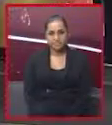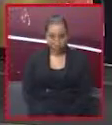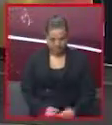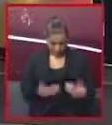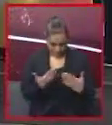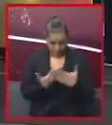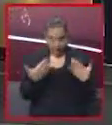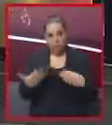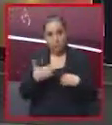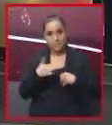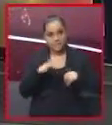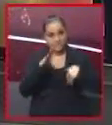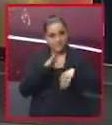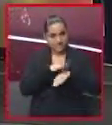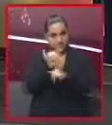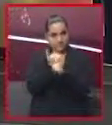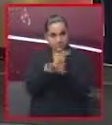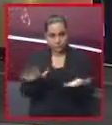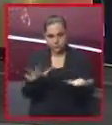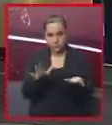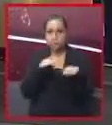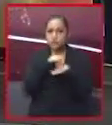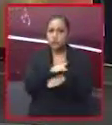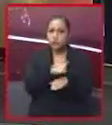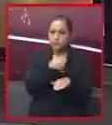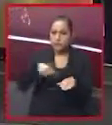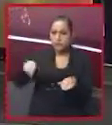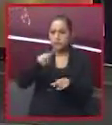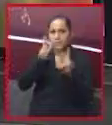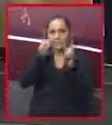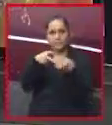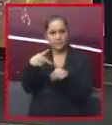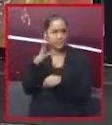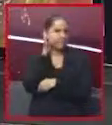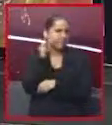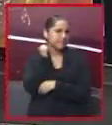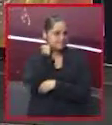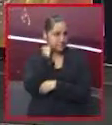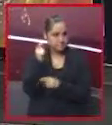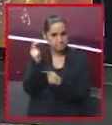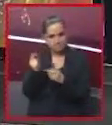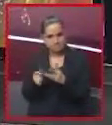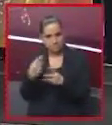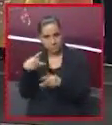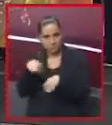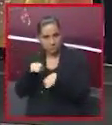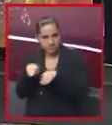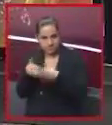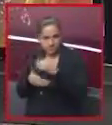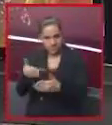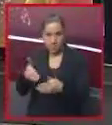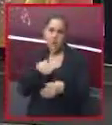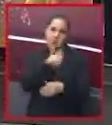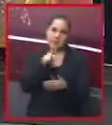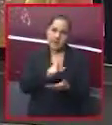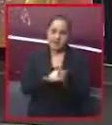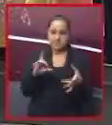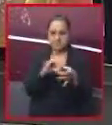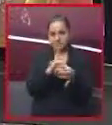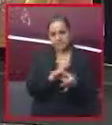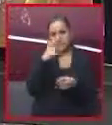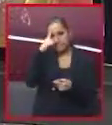Vámonos con la información enseguida, con los asuntos abordados en la sesión extraordinaria del Senado de la República relacionados con la legislación